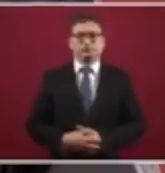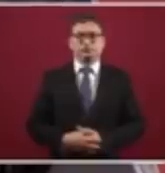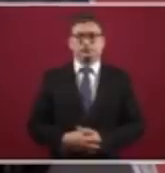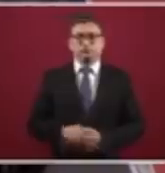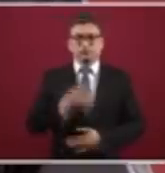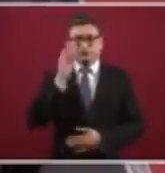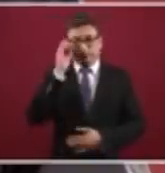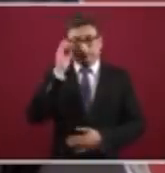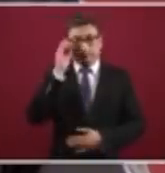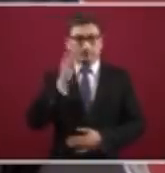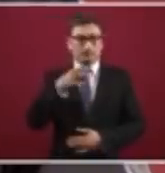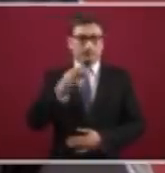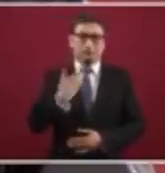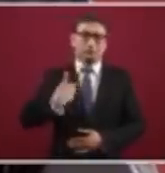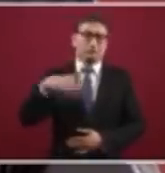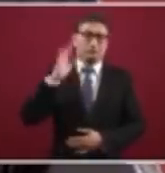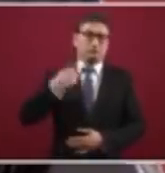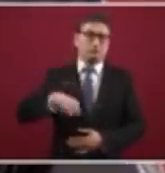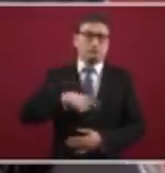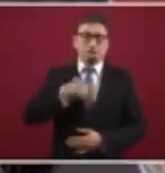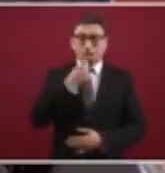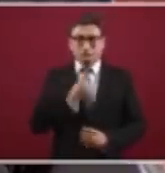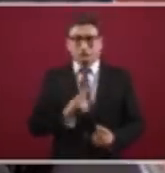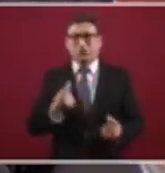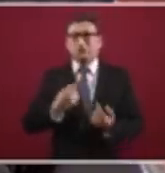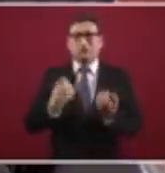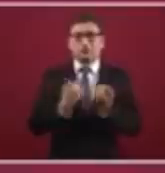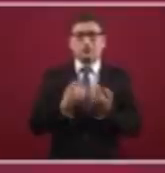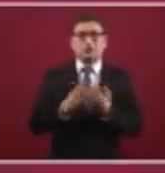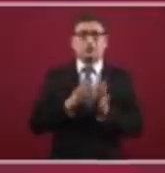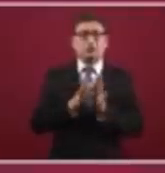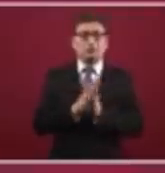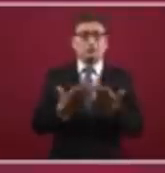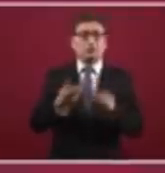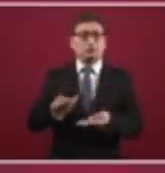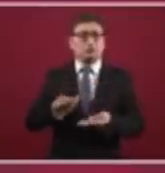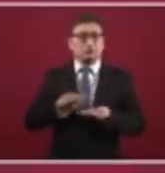entonces éramos niños y empezamos a recibir